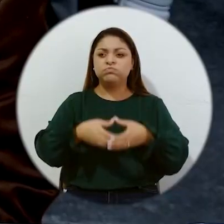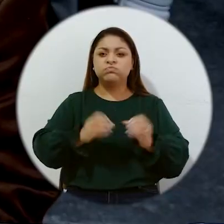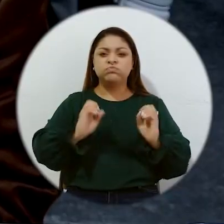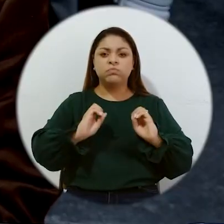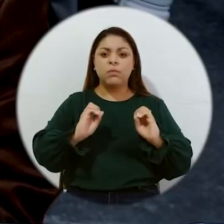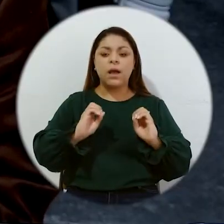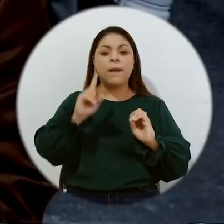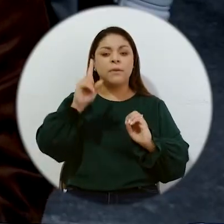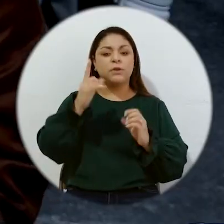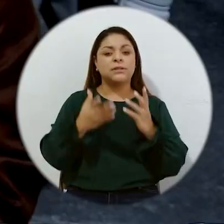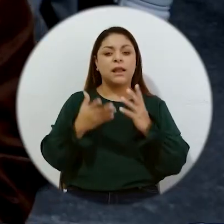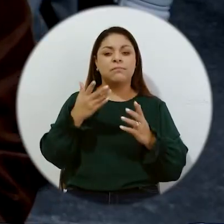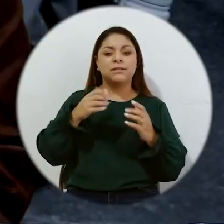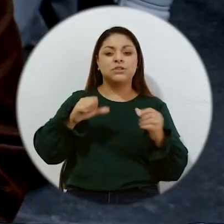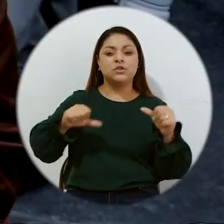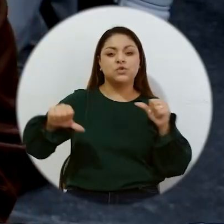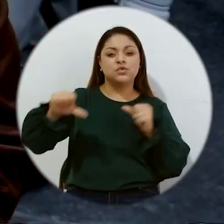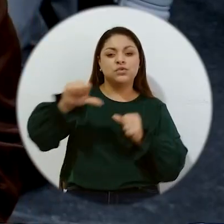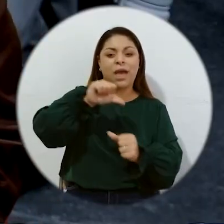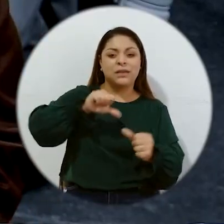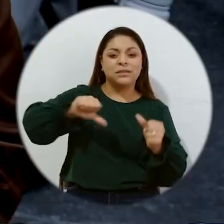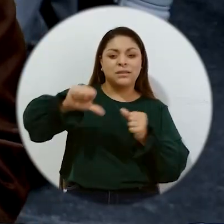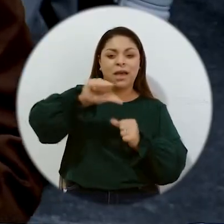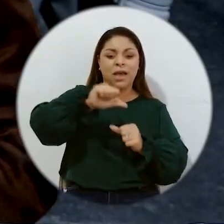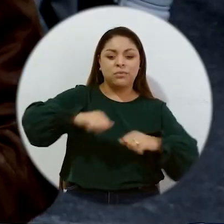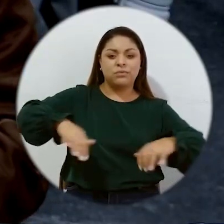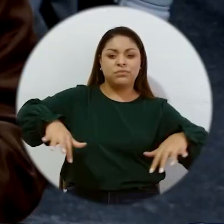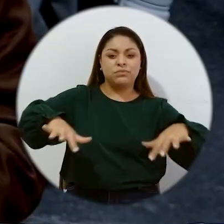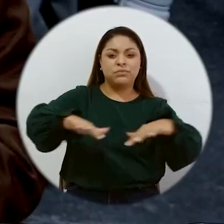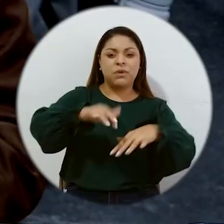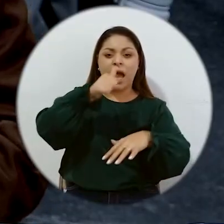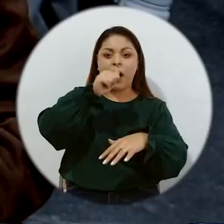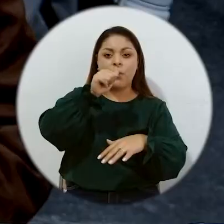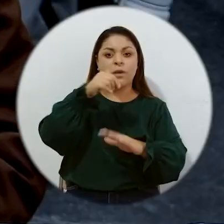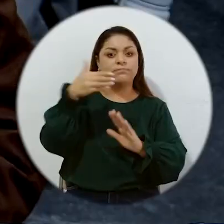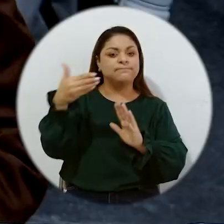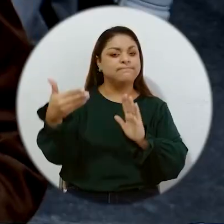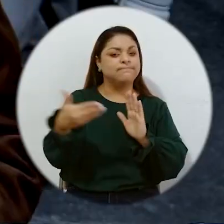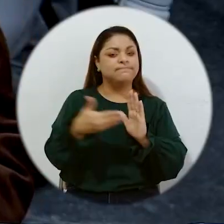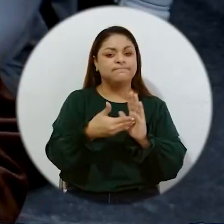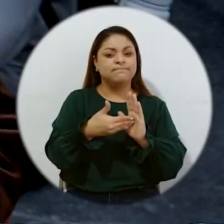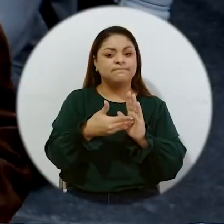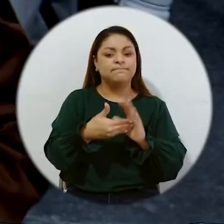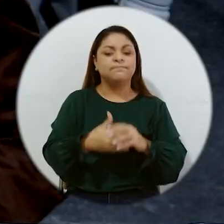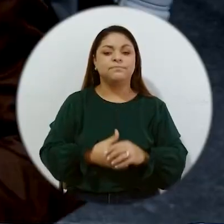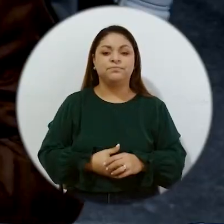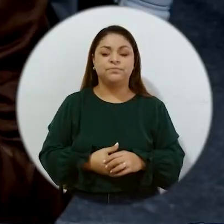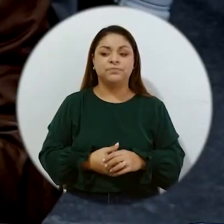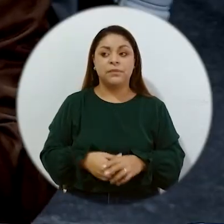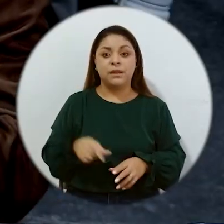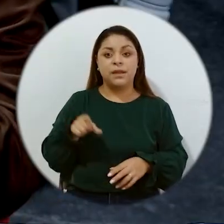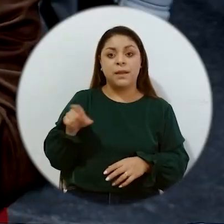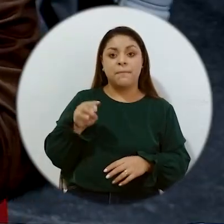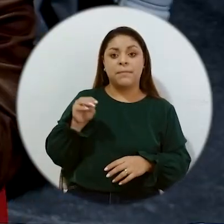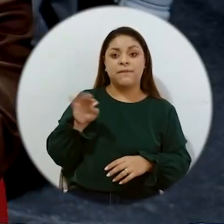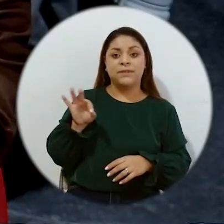sustancias disueltas en el agua que son sumamente dañinas. María Fernanda dijo que